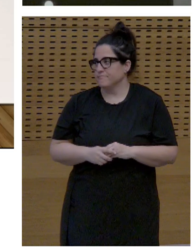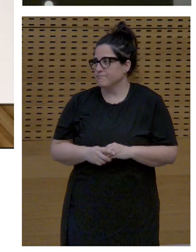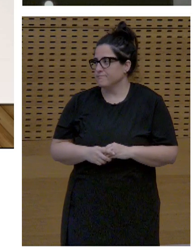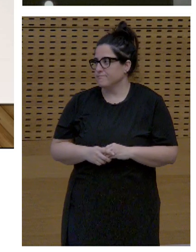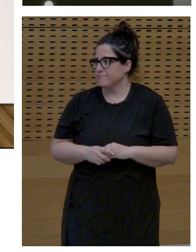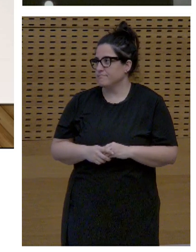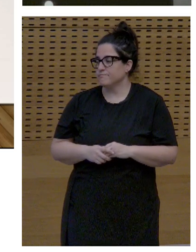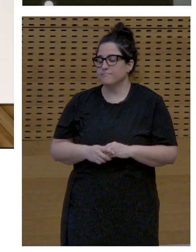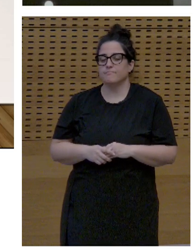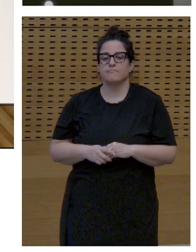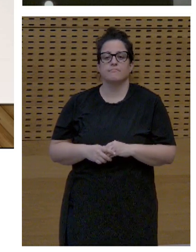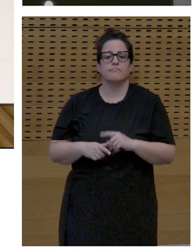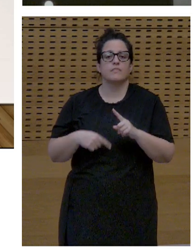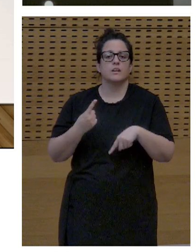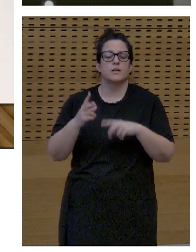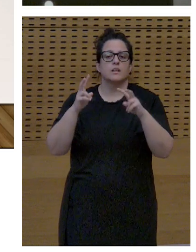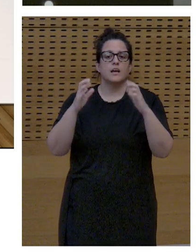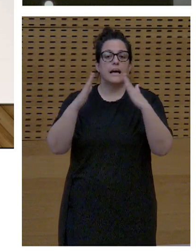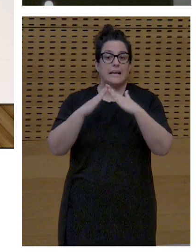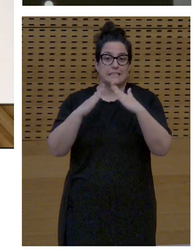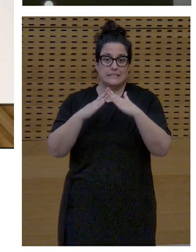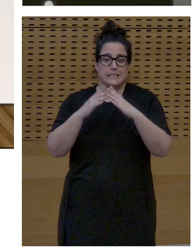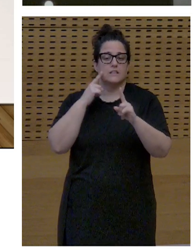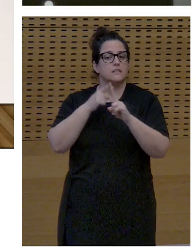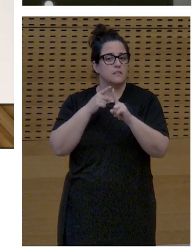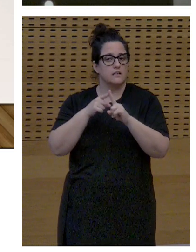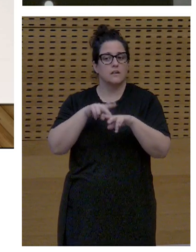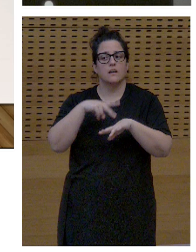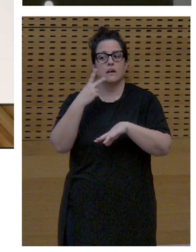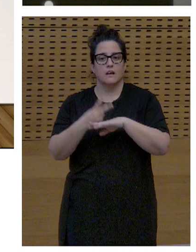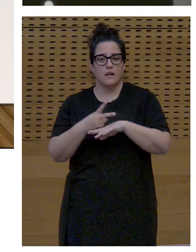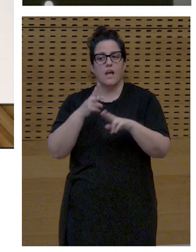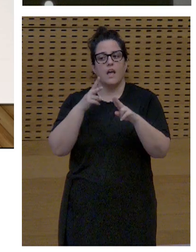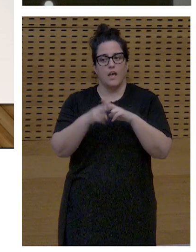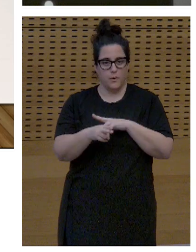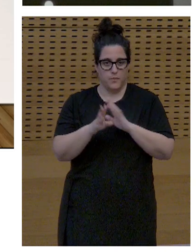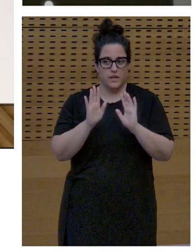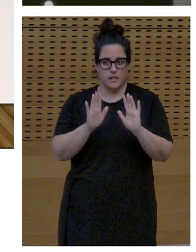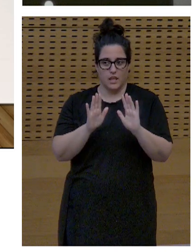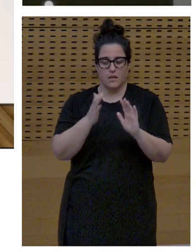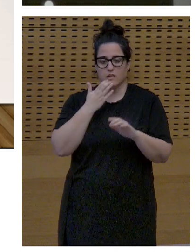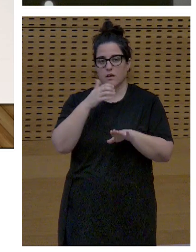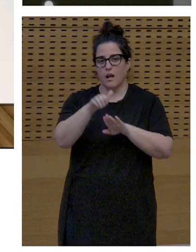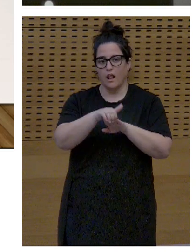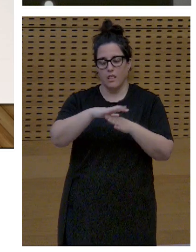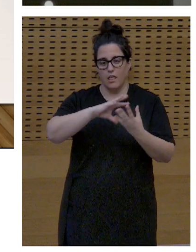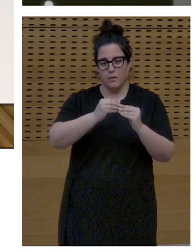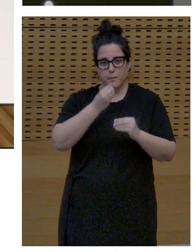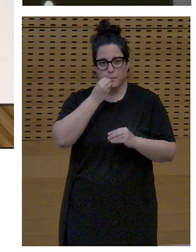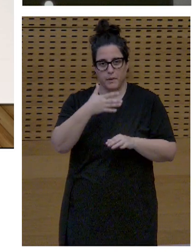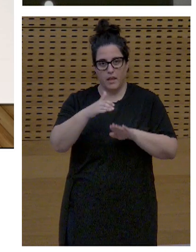En casa, prevenir caídas. Utilizar un calzado adecuado, un calzado cerrado,